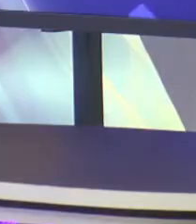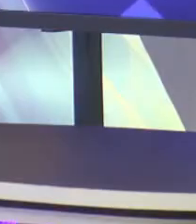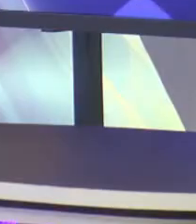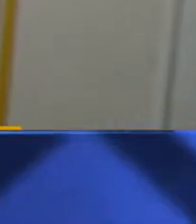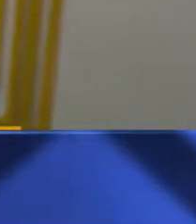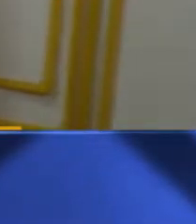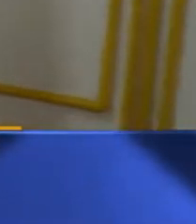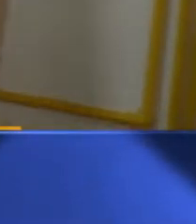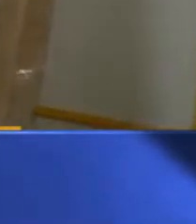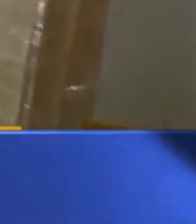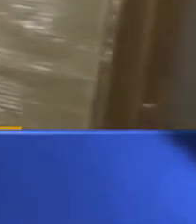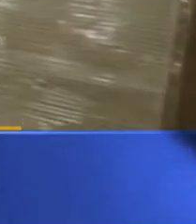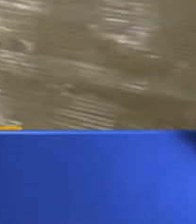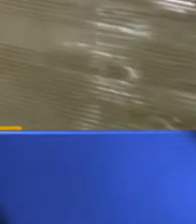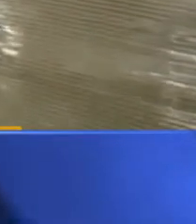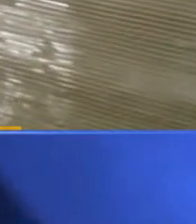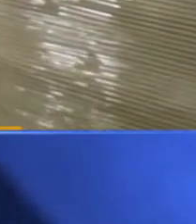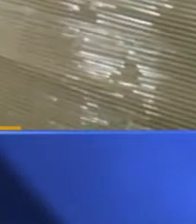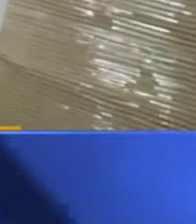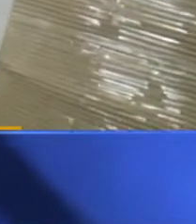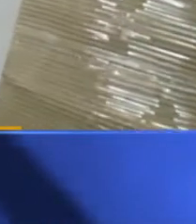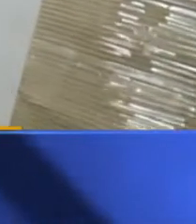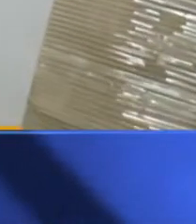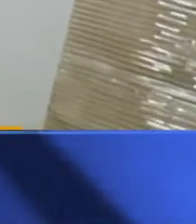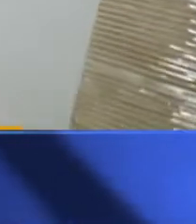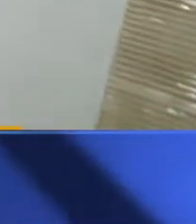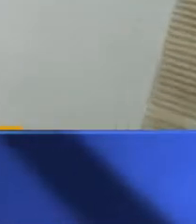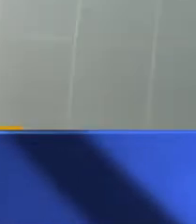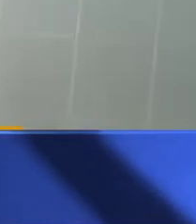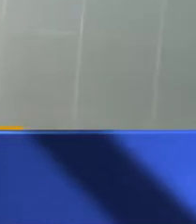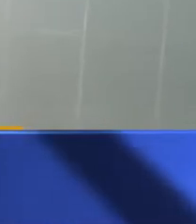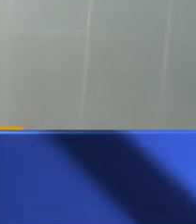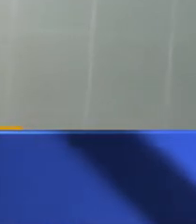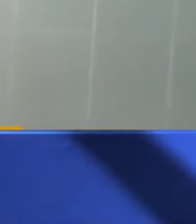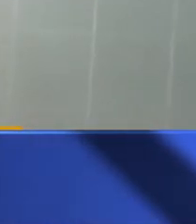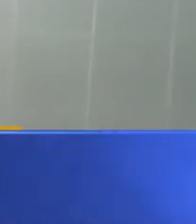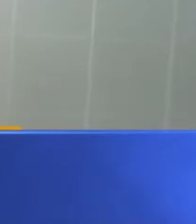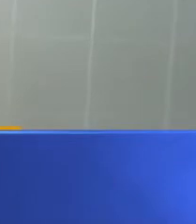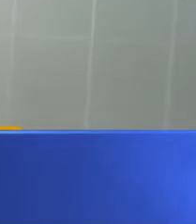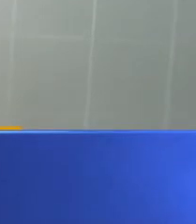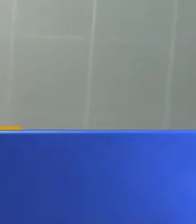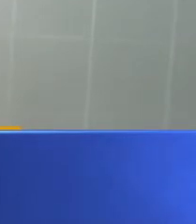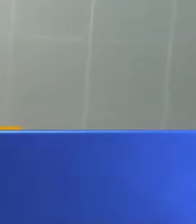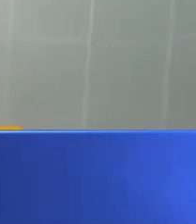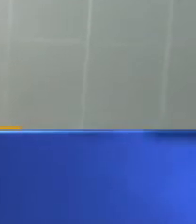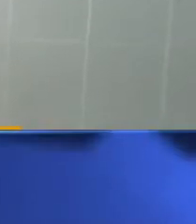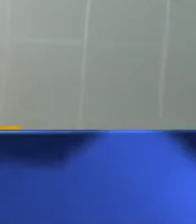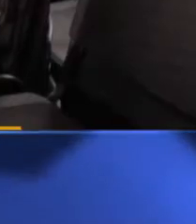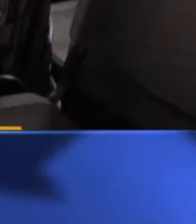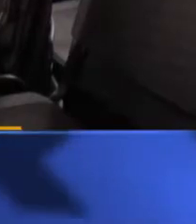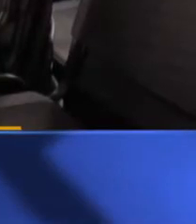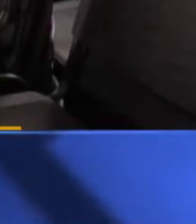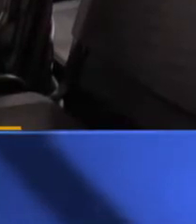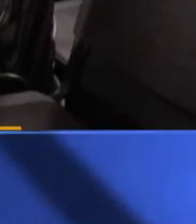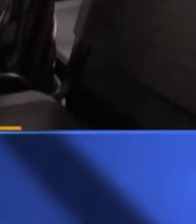pausa información sobre la iniciativa del gobierno local de que la alimentación escolar sea preparada en cada institución educativa. Ya